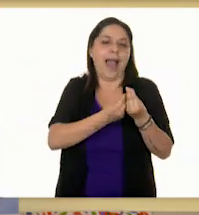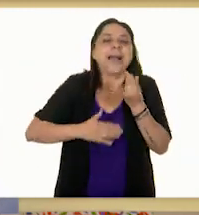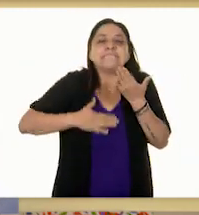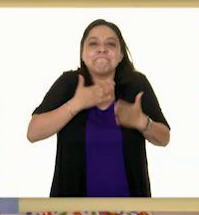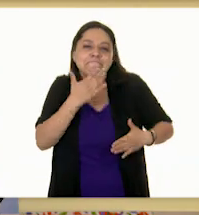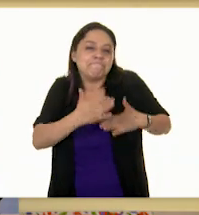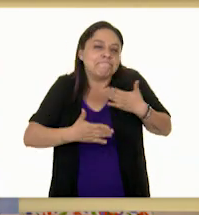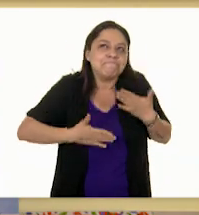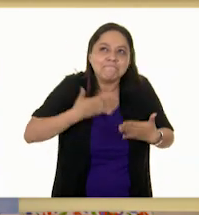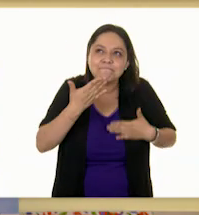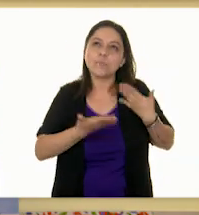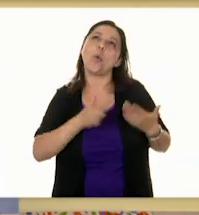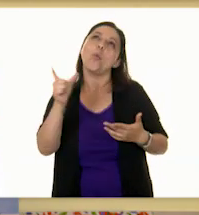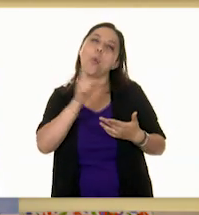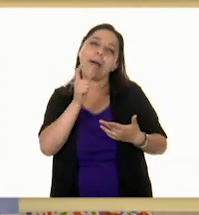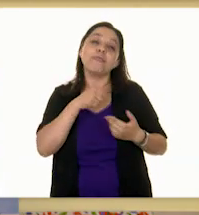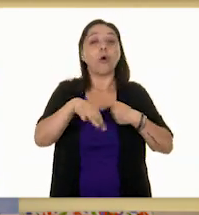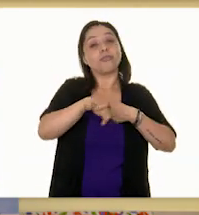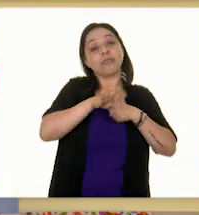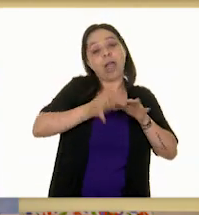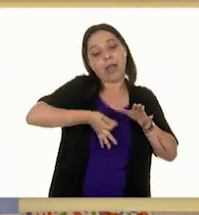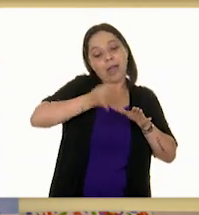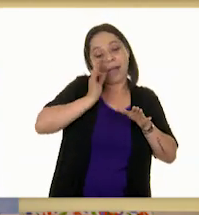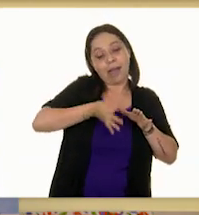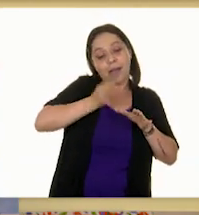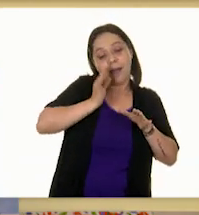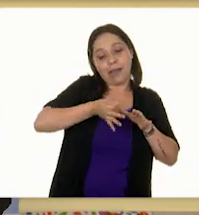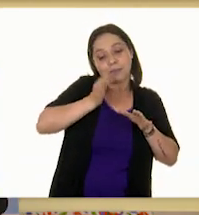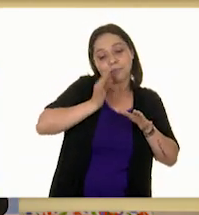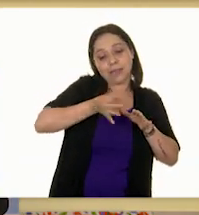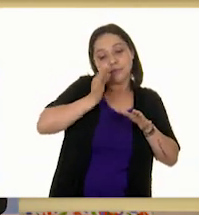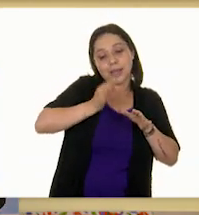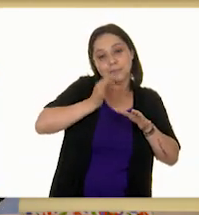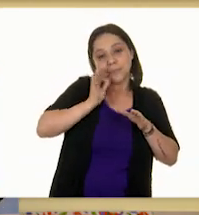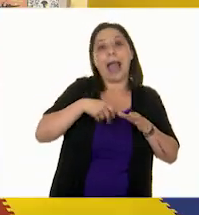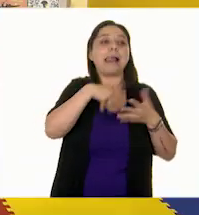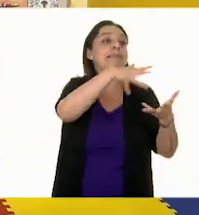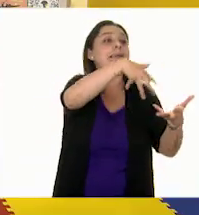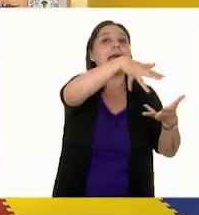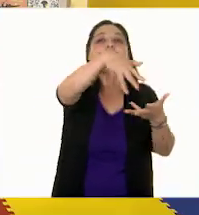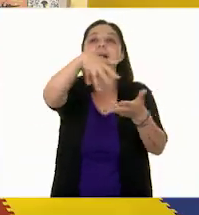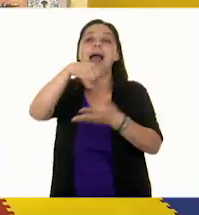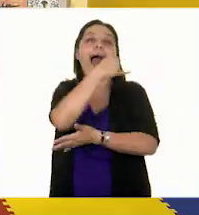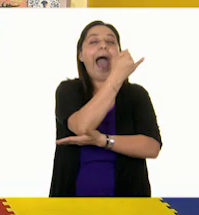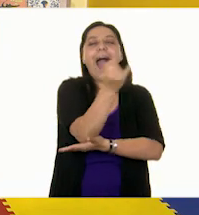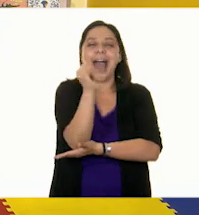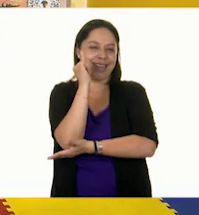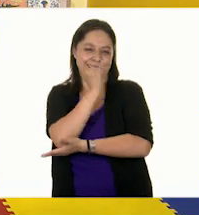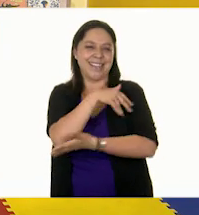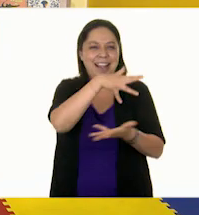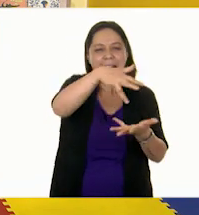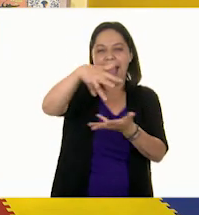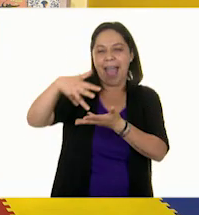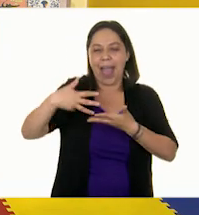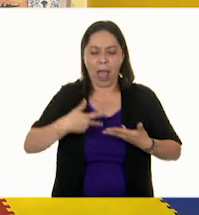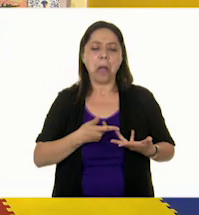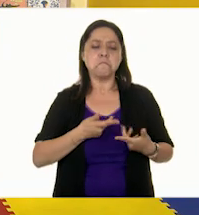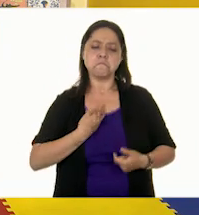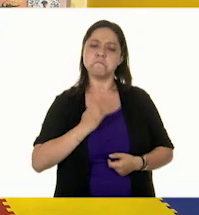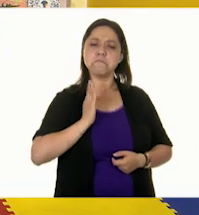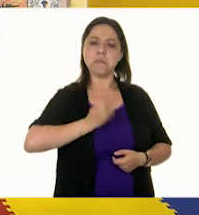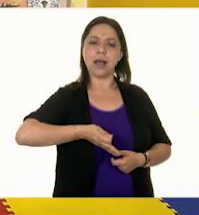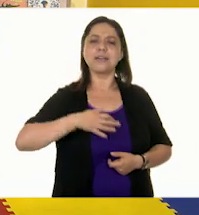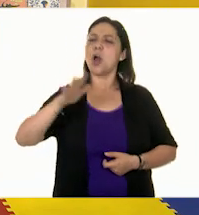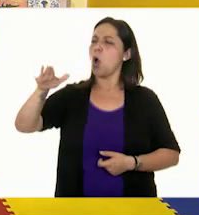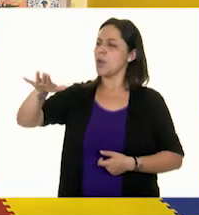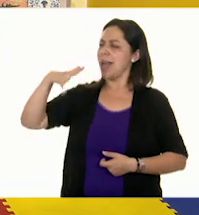la hora del té elaborada con esas ricas hojas de jardín. Oye, Evelyn, y hablando de adultos dispuestos